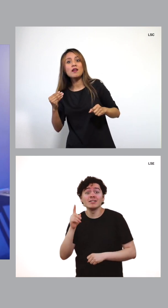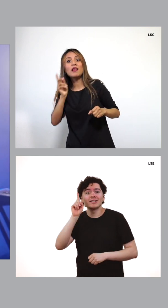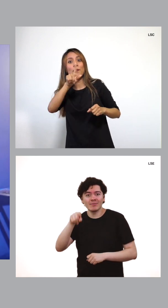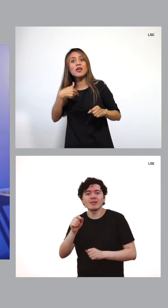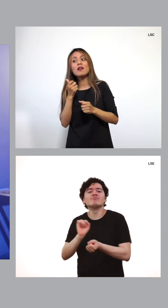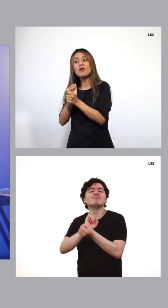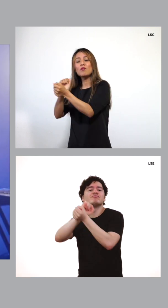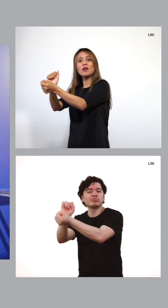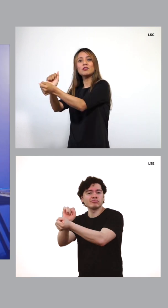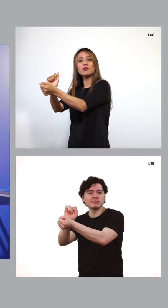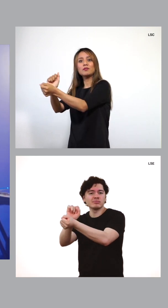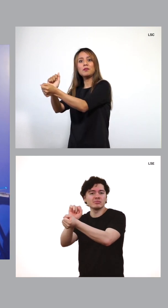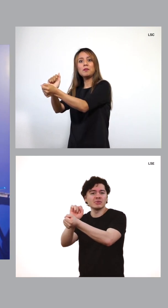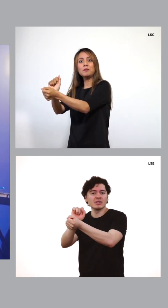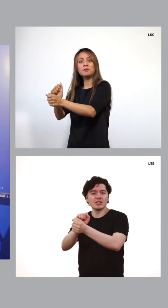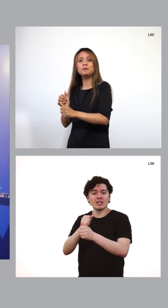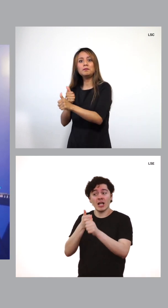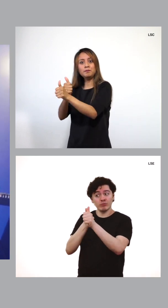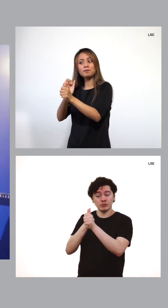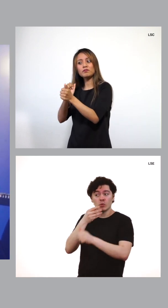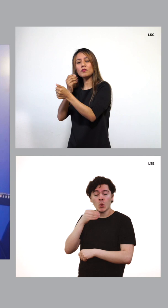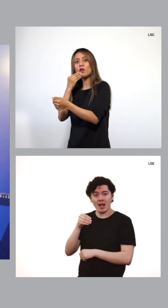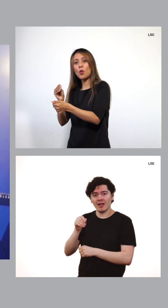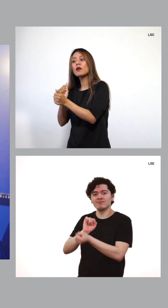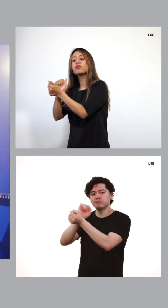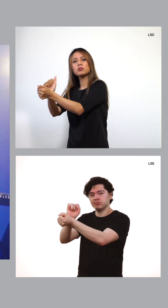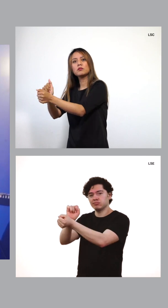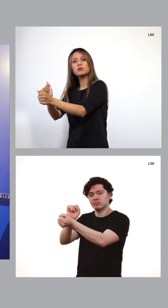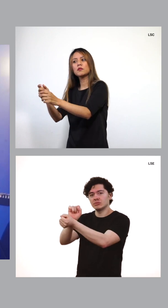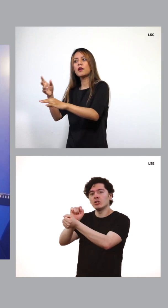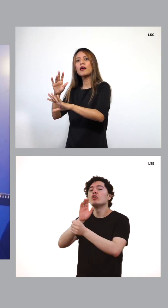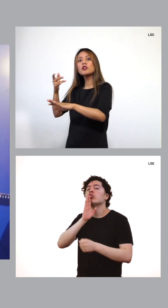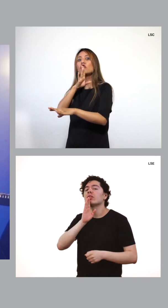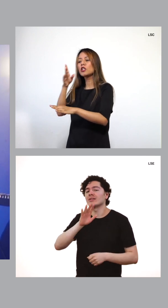preso por ser cristiano. Lo envían a una isla para que se